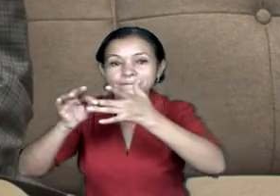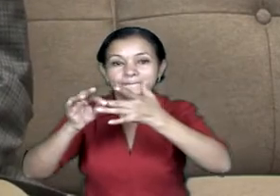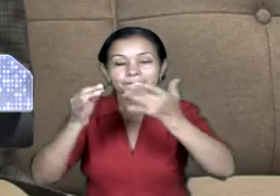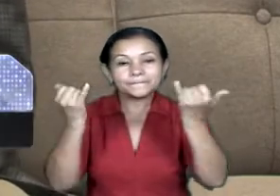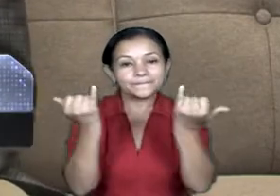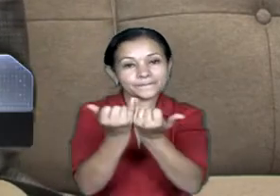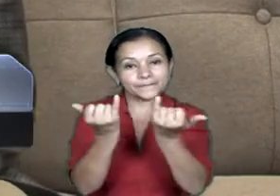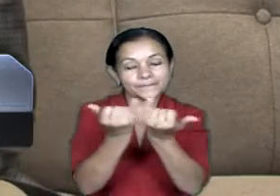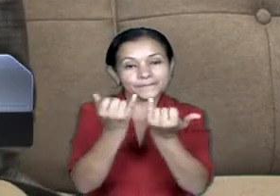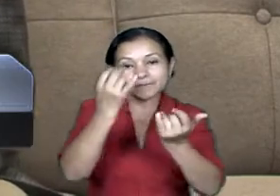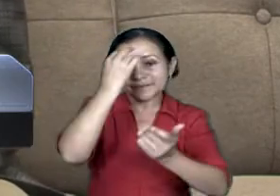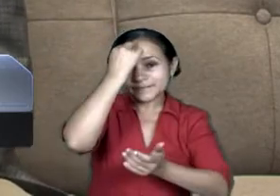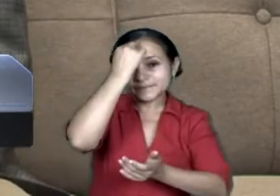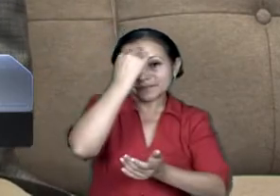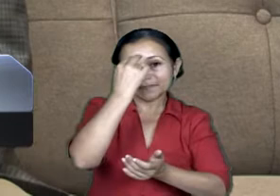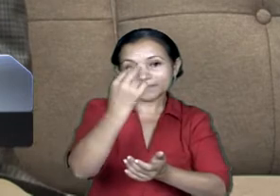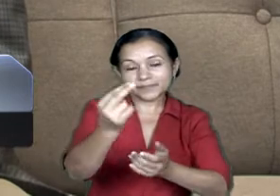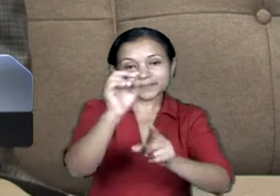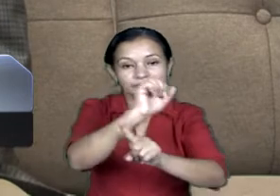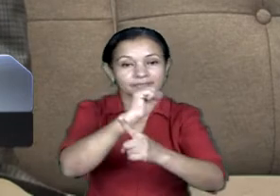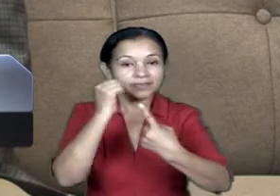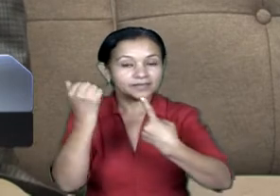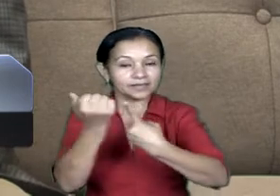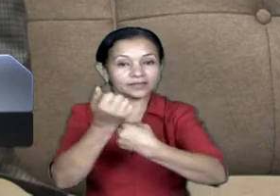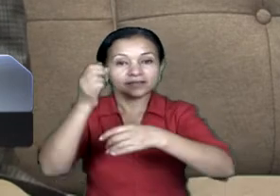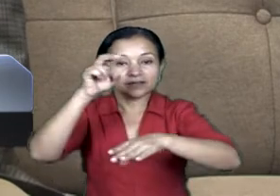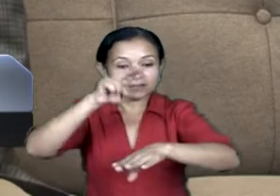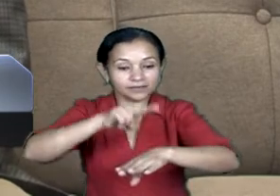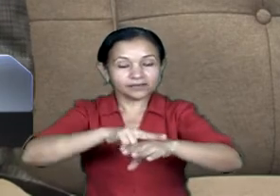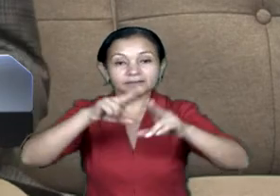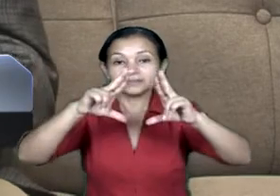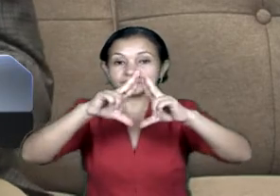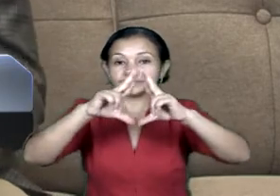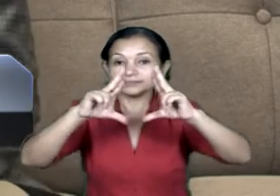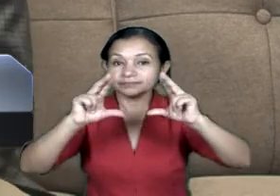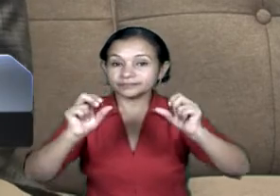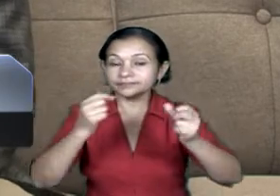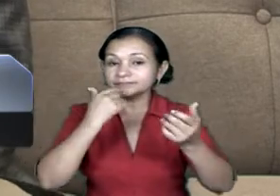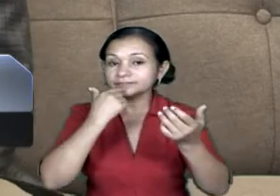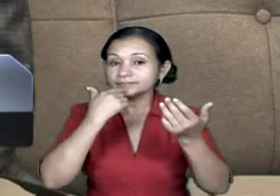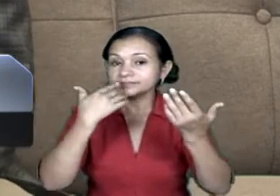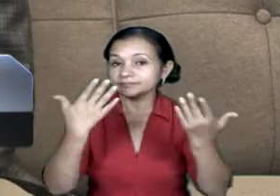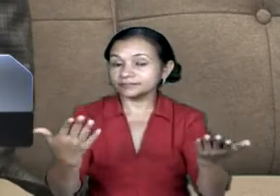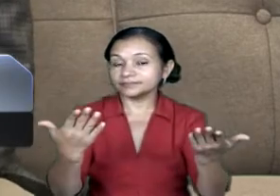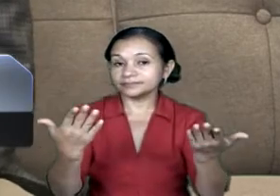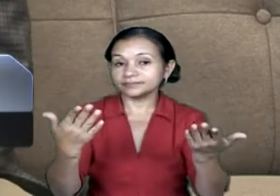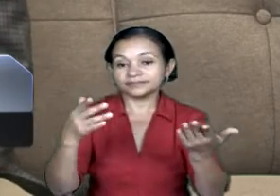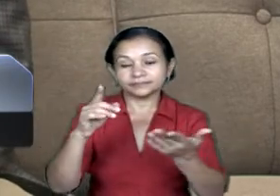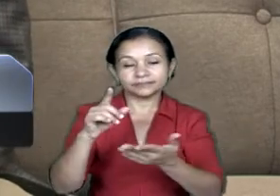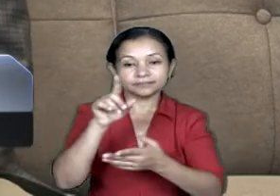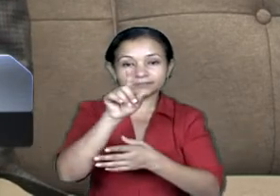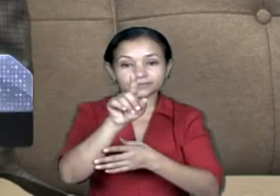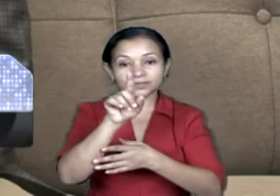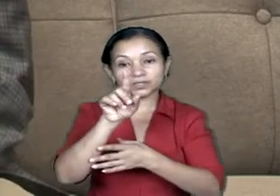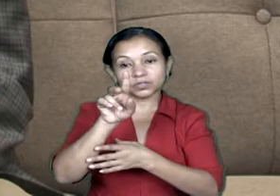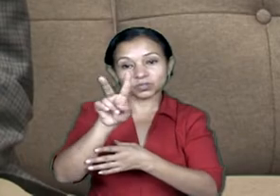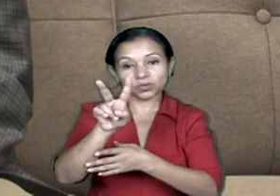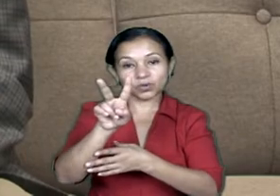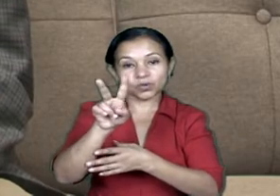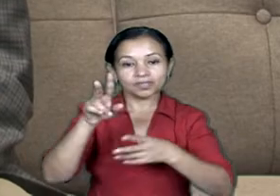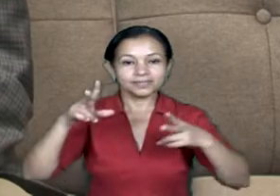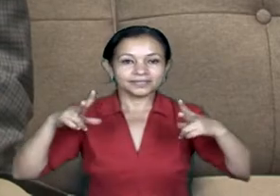la Honorable Asamblea Nacional de Nicaragua, porque en el día 12 de abril de este